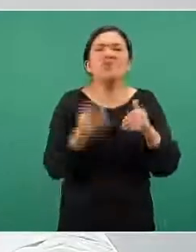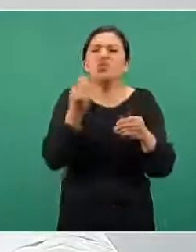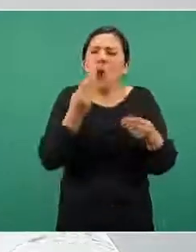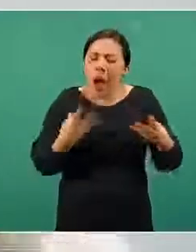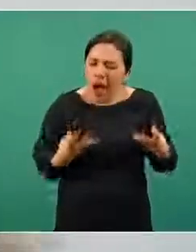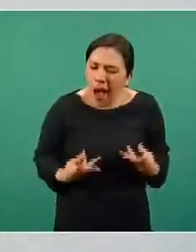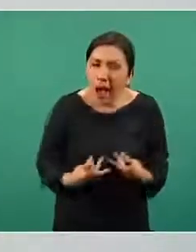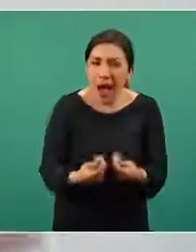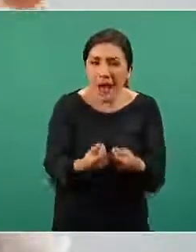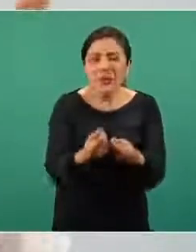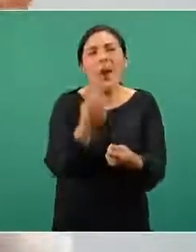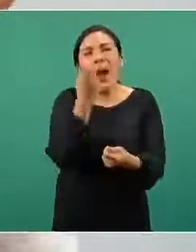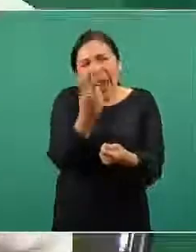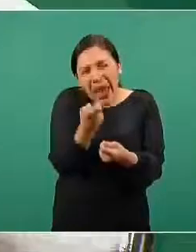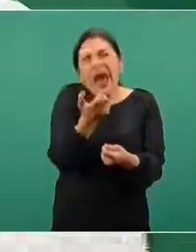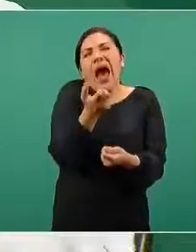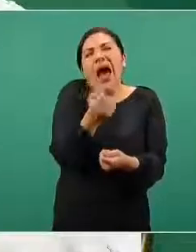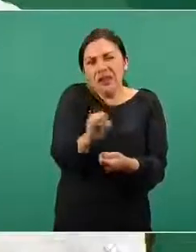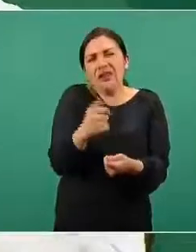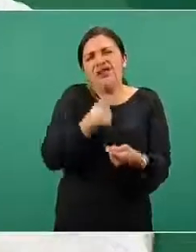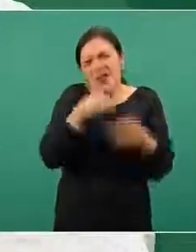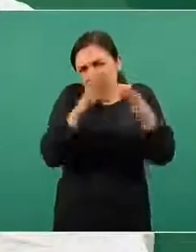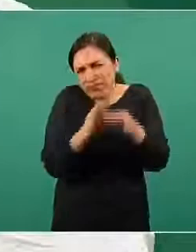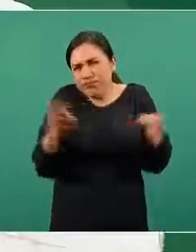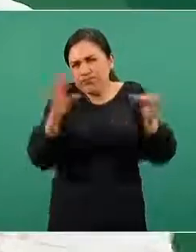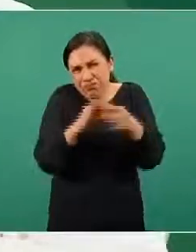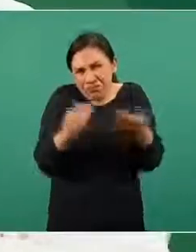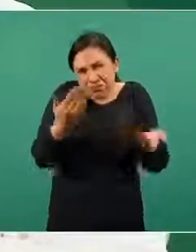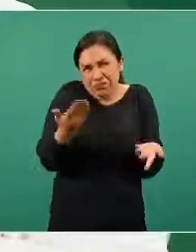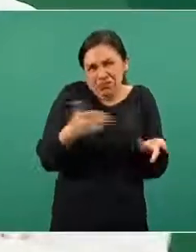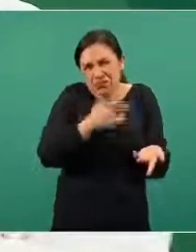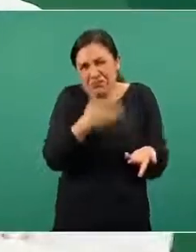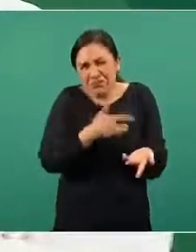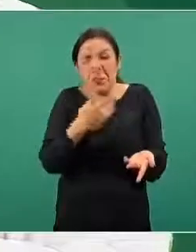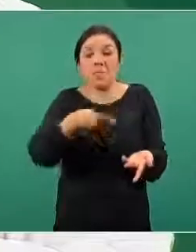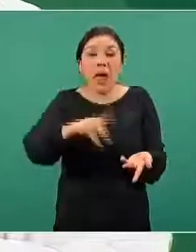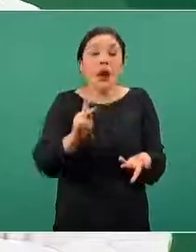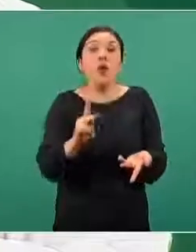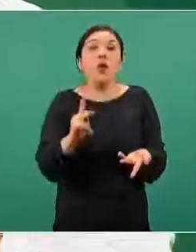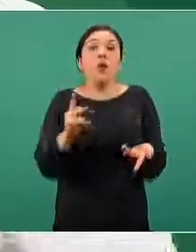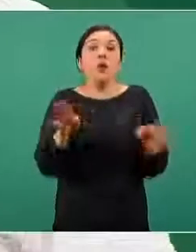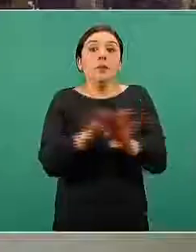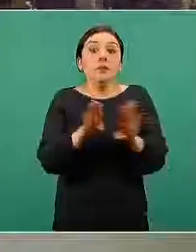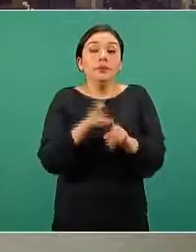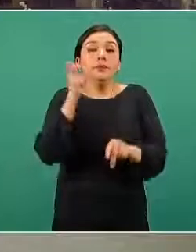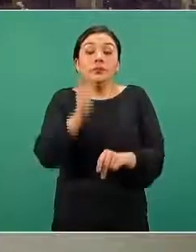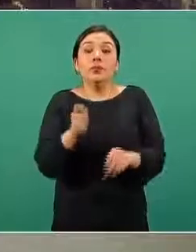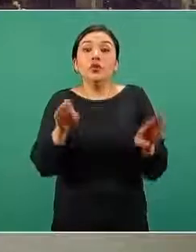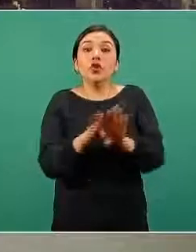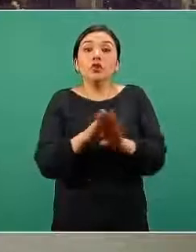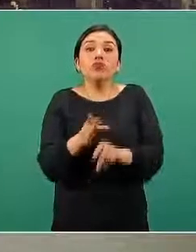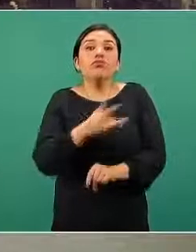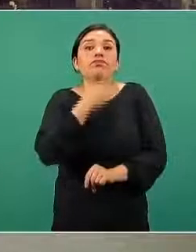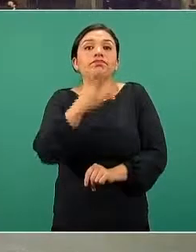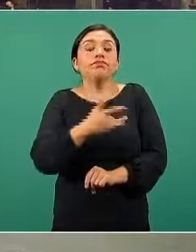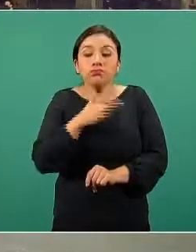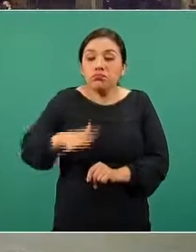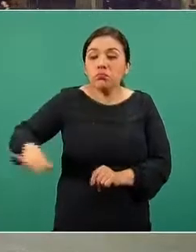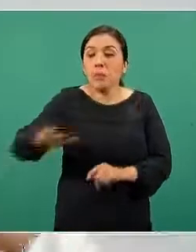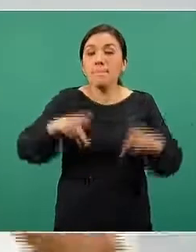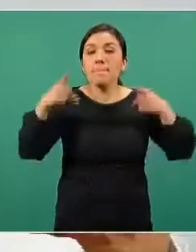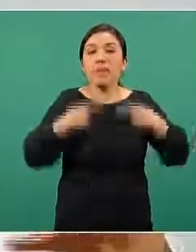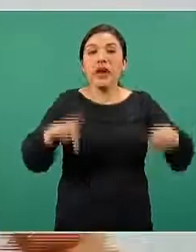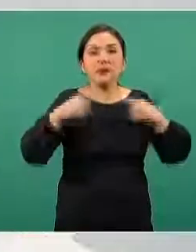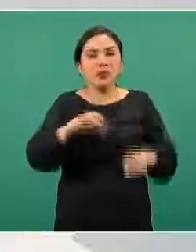gastos. Por ahí va esa situación, no sé si me expliqué, pero finalmente es la capacidad y la sensibilidad de nuestro pueblo